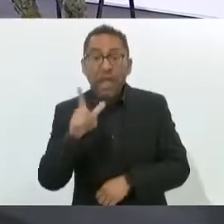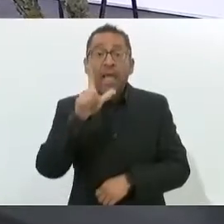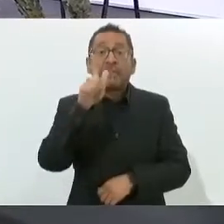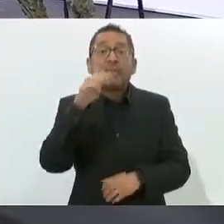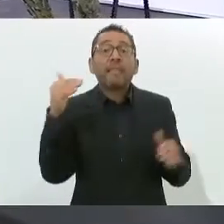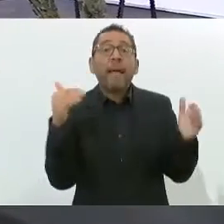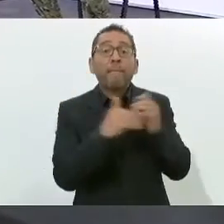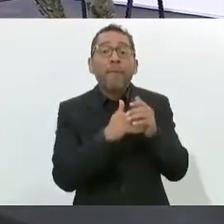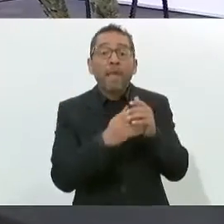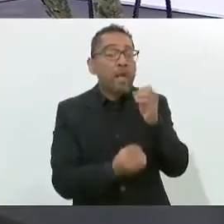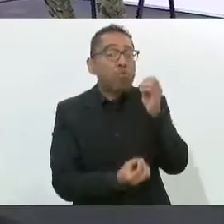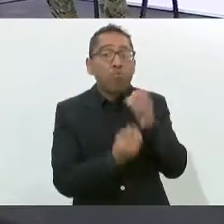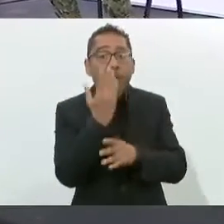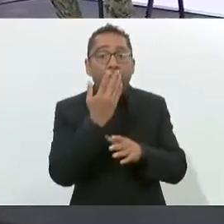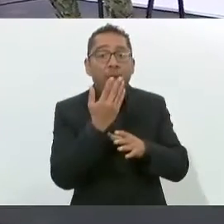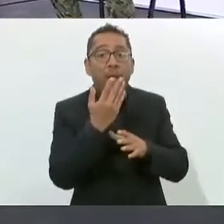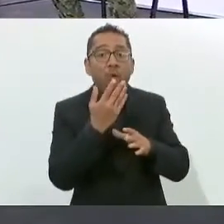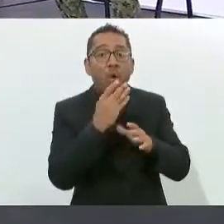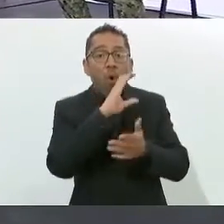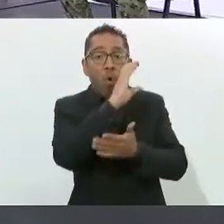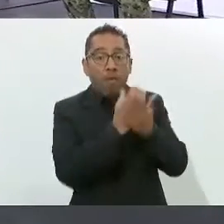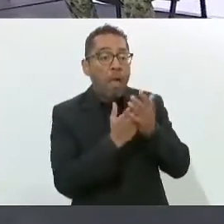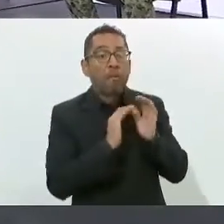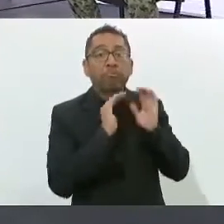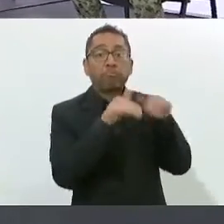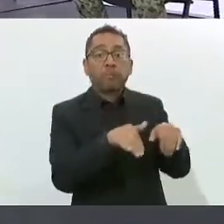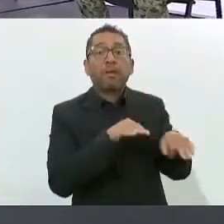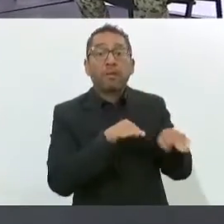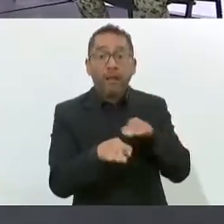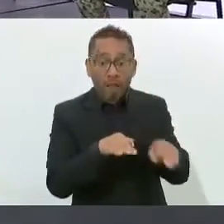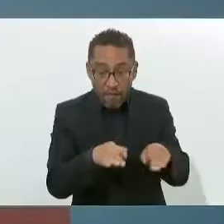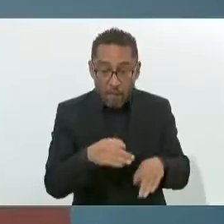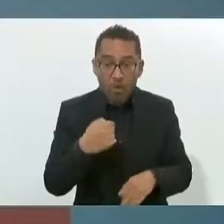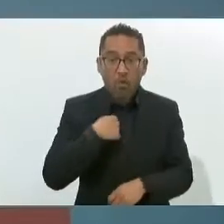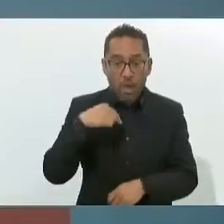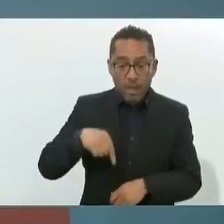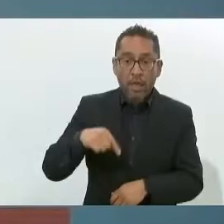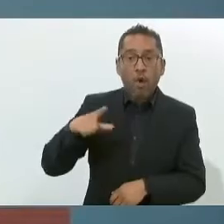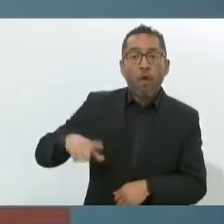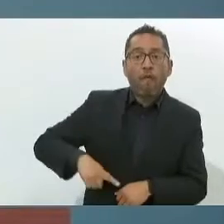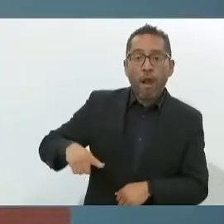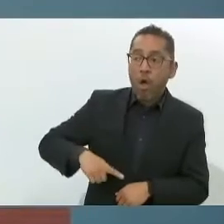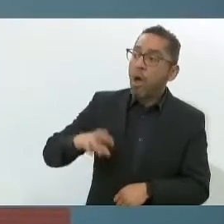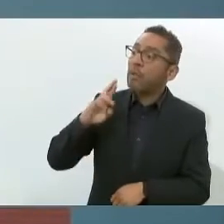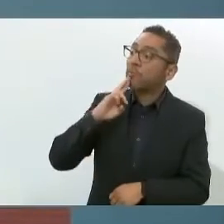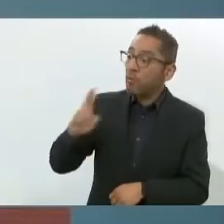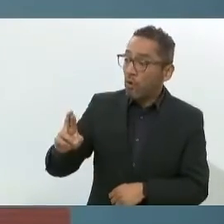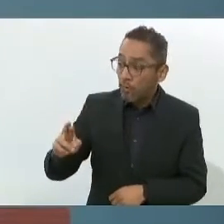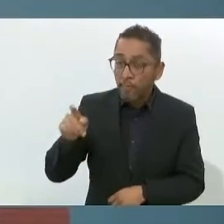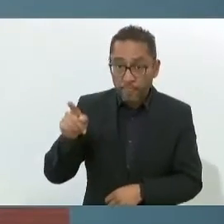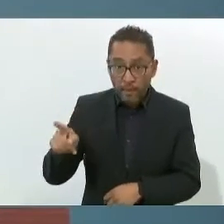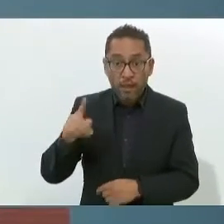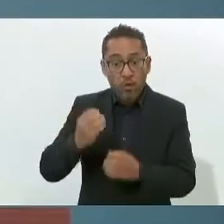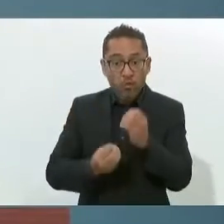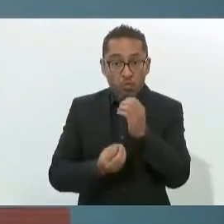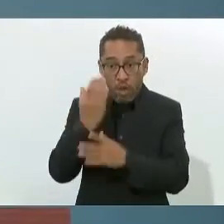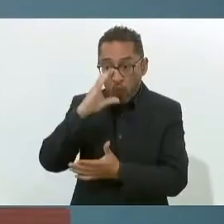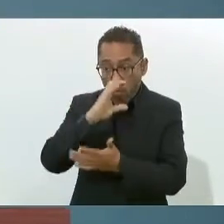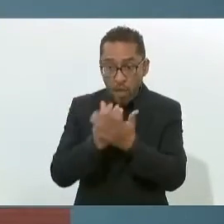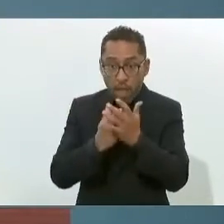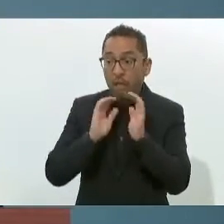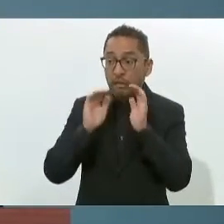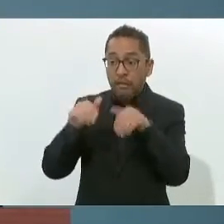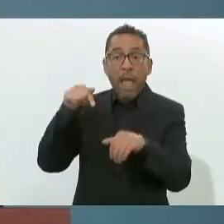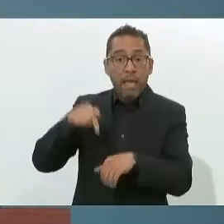70,000. Pues le respondo aquí al gobernador que los que se contrataron y se enviaron